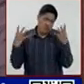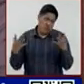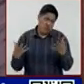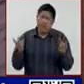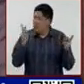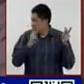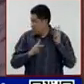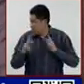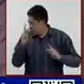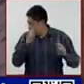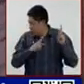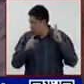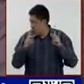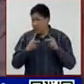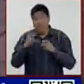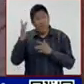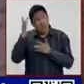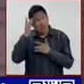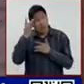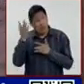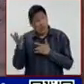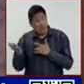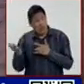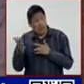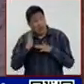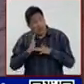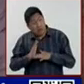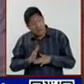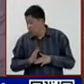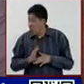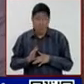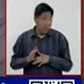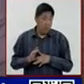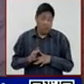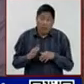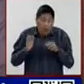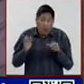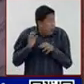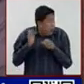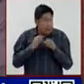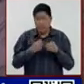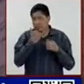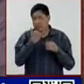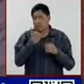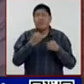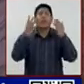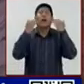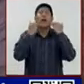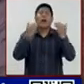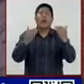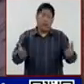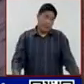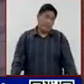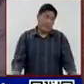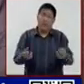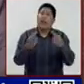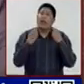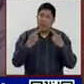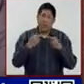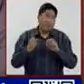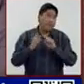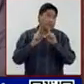preocupación para nosotros, ya que ni los enfermos pueden llegar y estar de manera tranquila en el hospital. Le agradezco mucho por haber respondido a